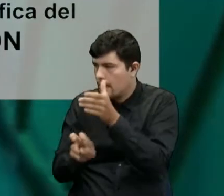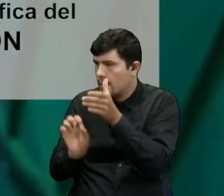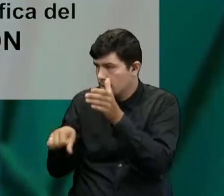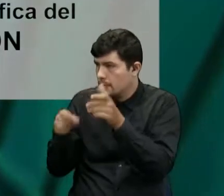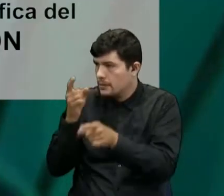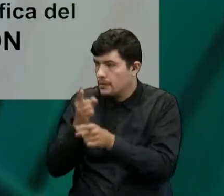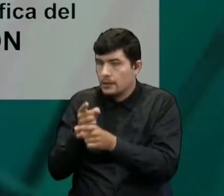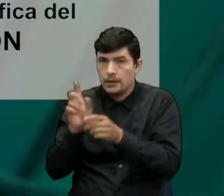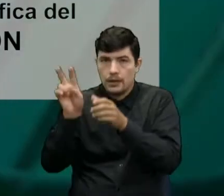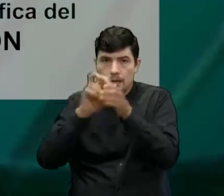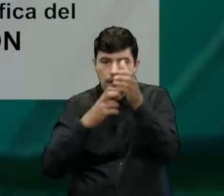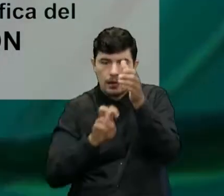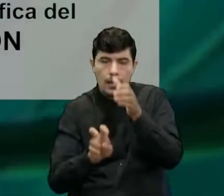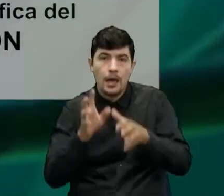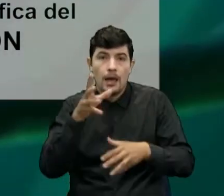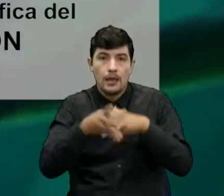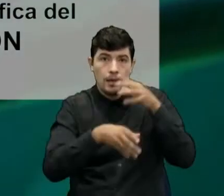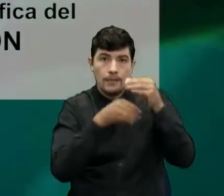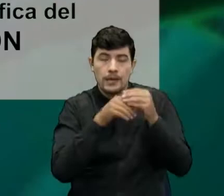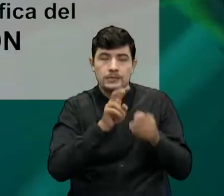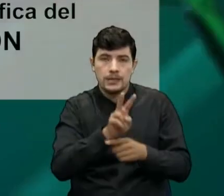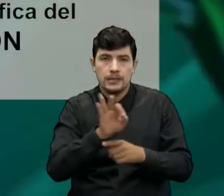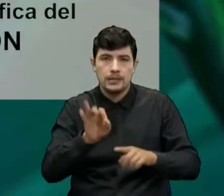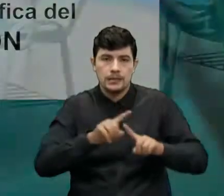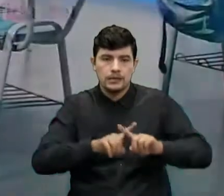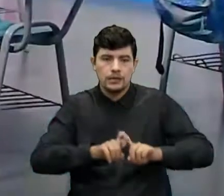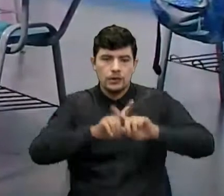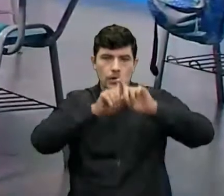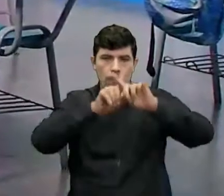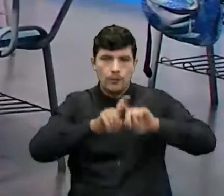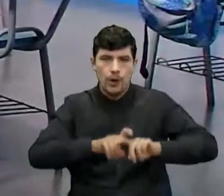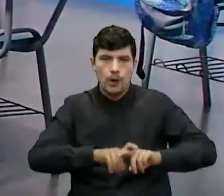Y se convierten En 23 cromosomas